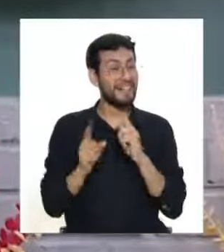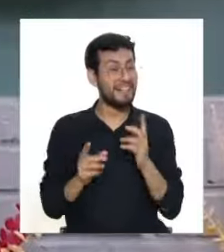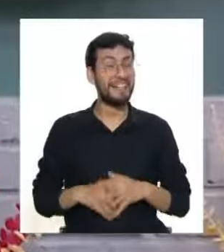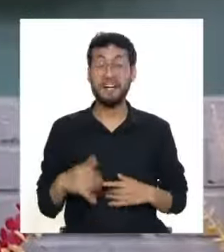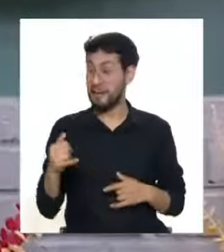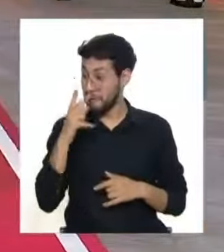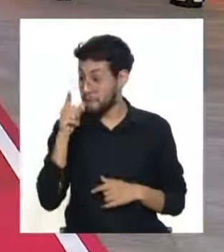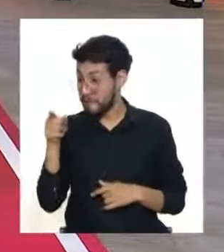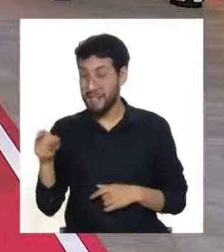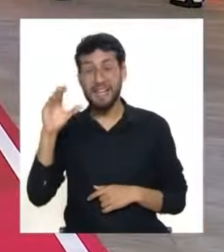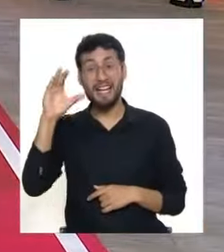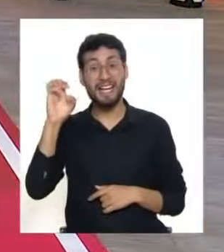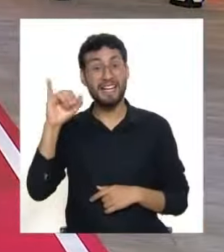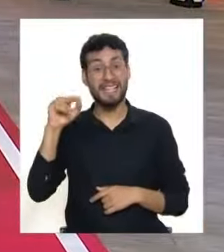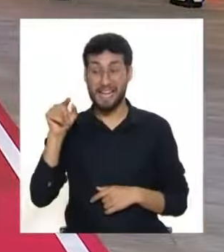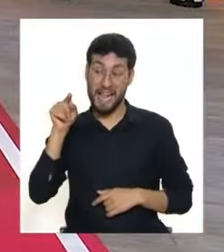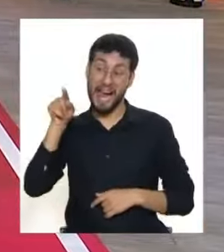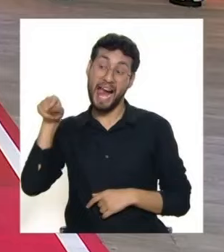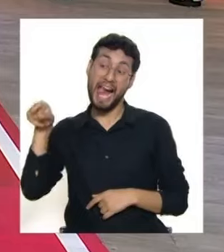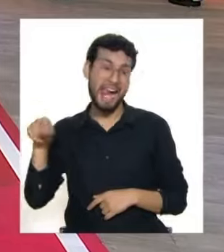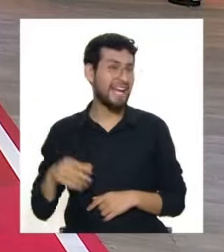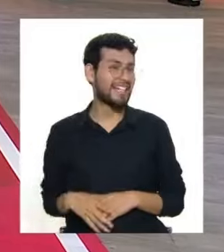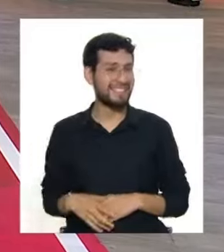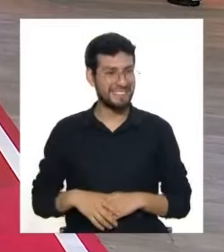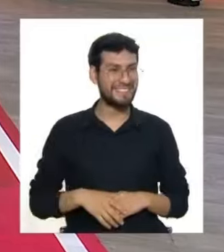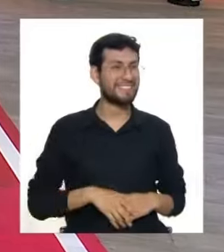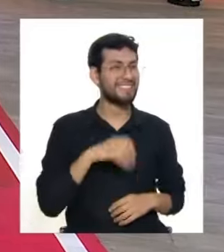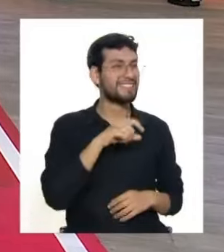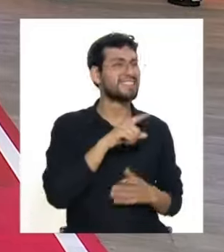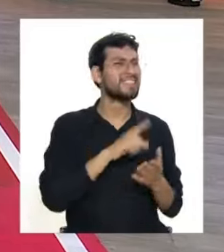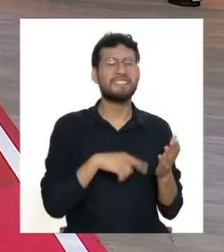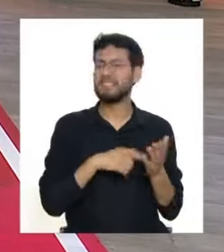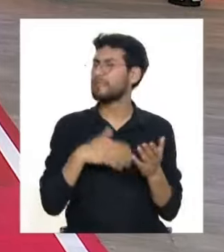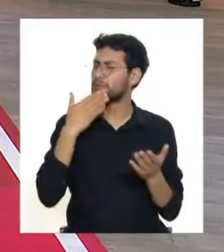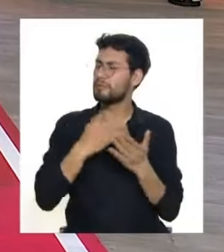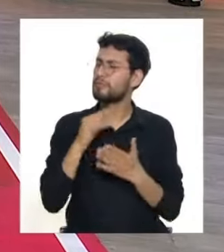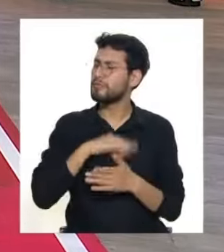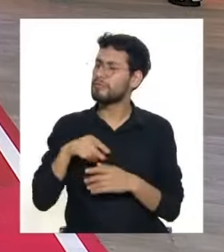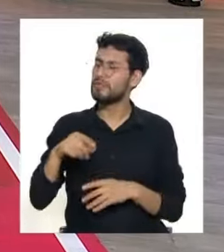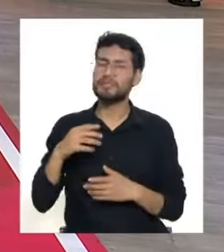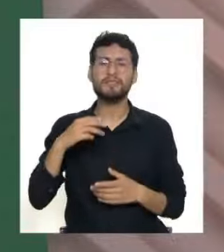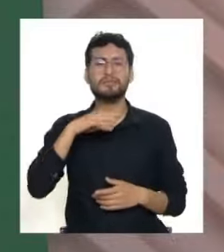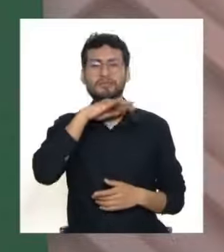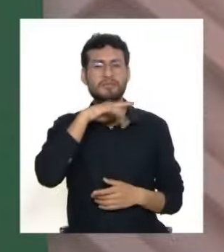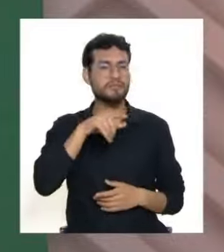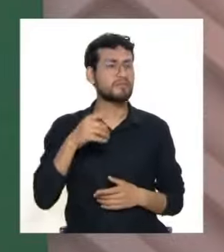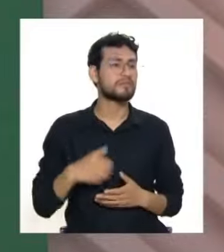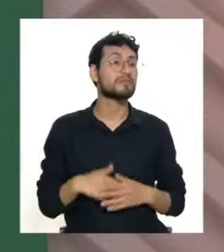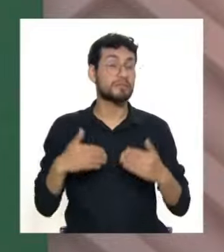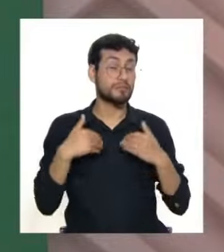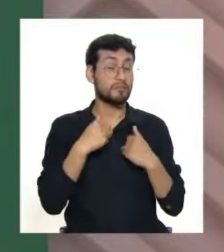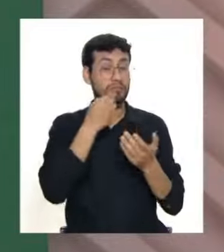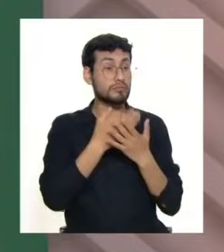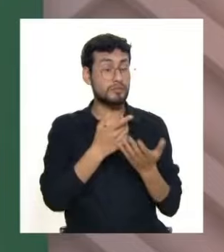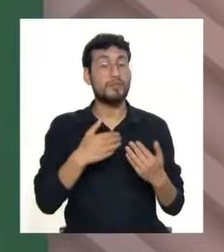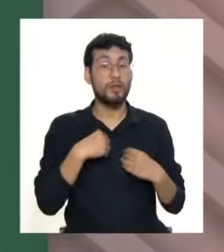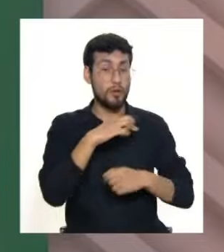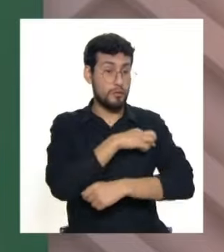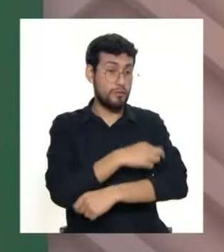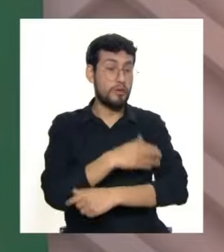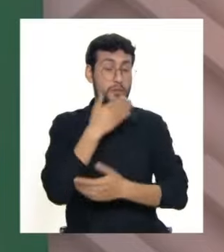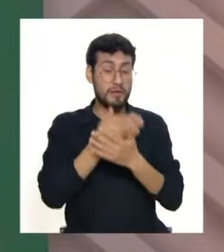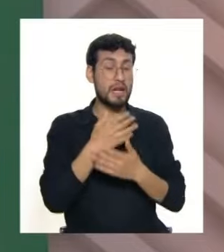un poquito para la cecina que está para allá. A ver, acá hemos puesto. Sí. ¿Y cuáles son los beneficios de la cecina? Bueno, la cecina de por sí, tiene por excelencia, es una proteína